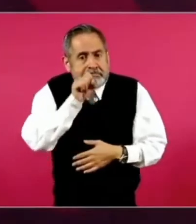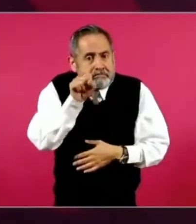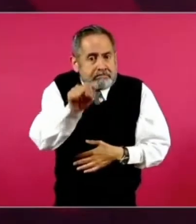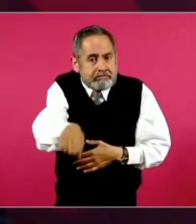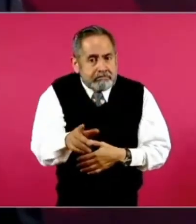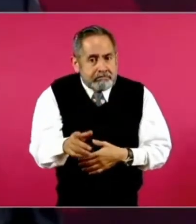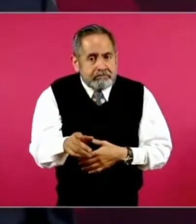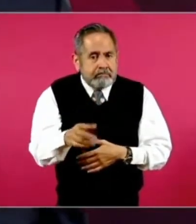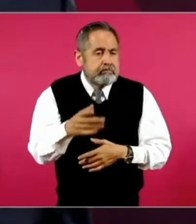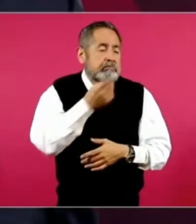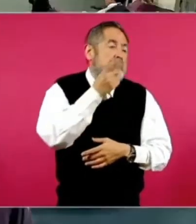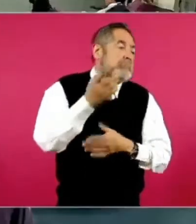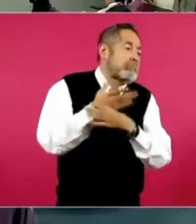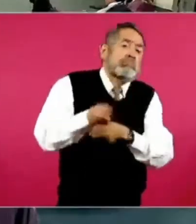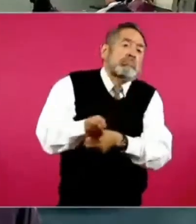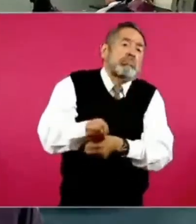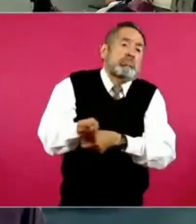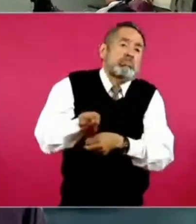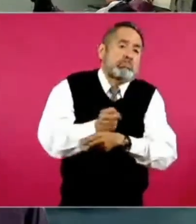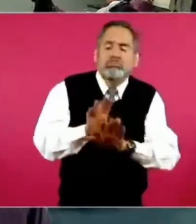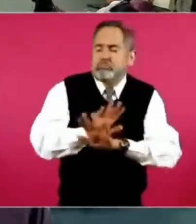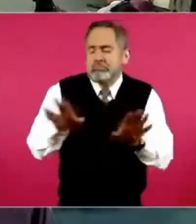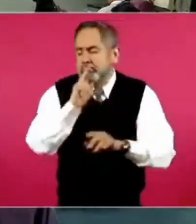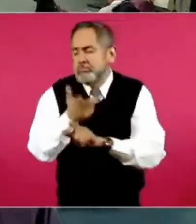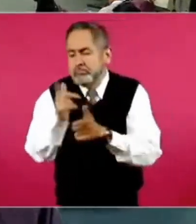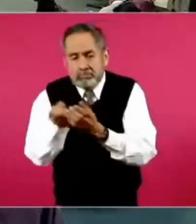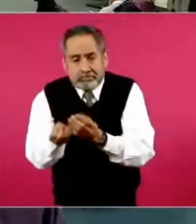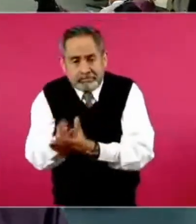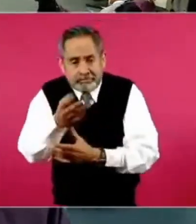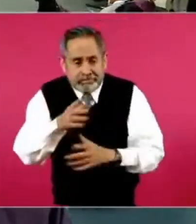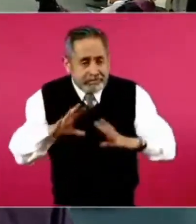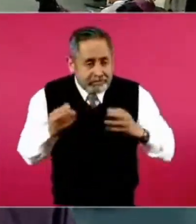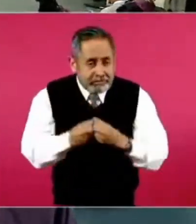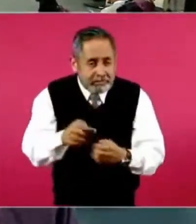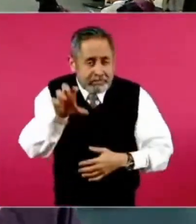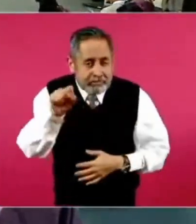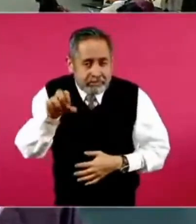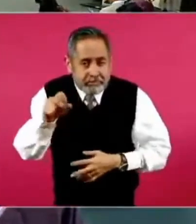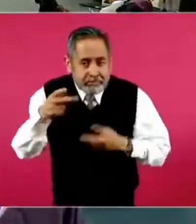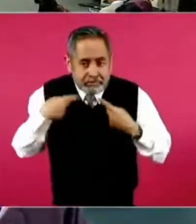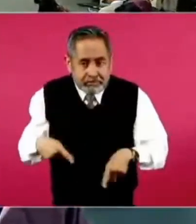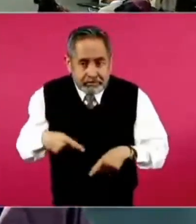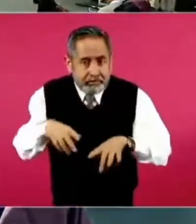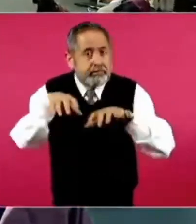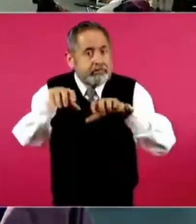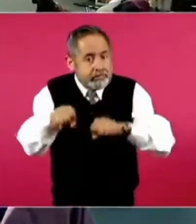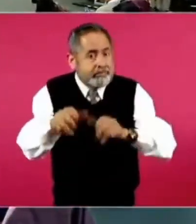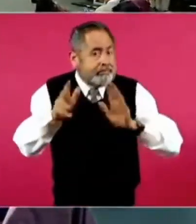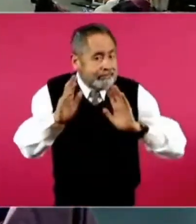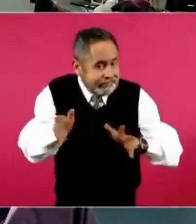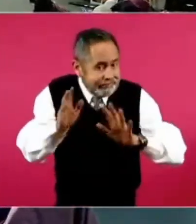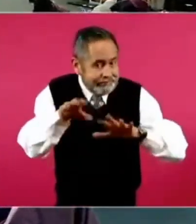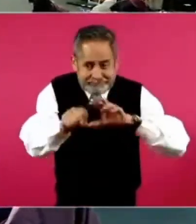argumentando de que había habido tortura a más de 60 personas